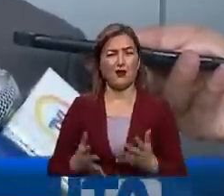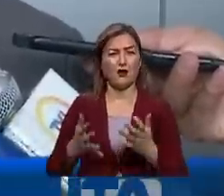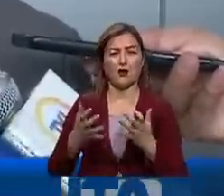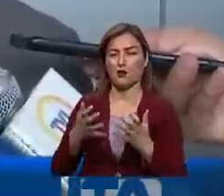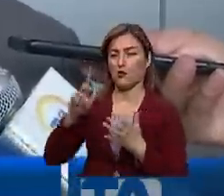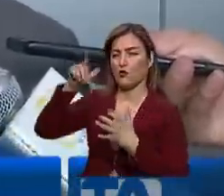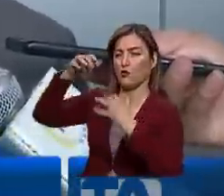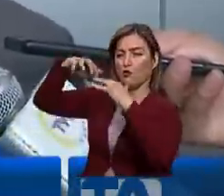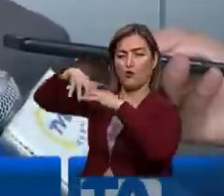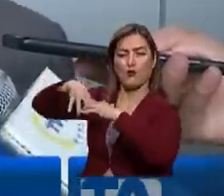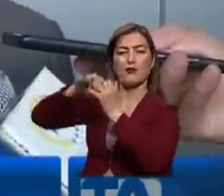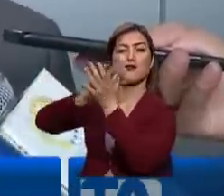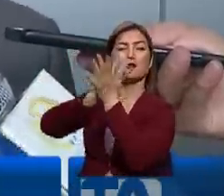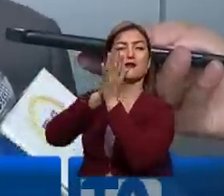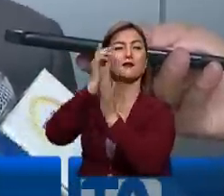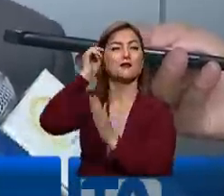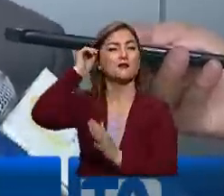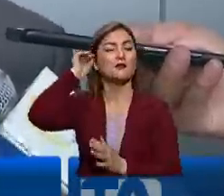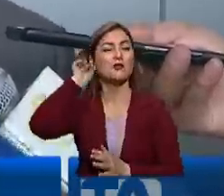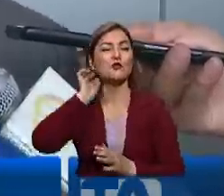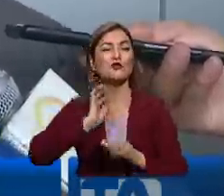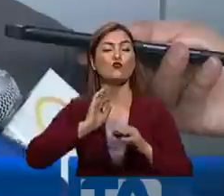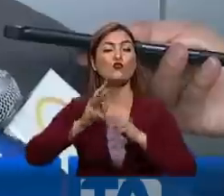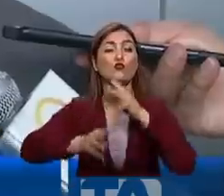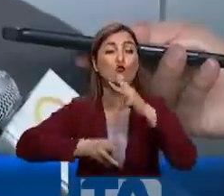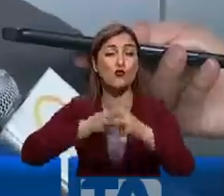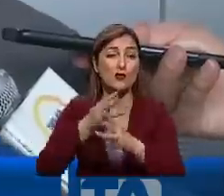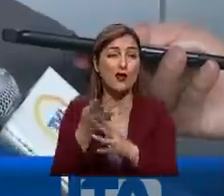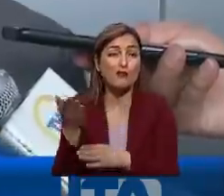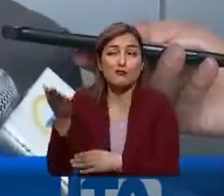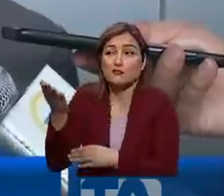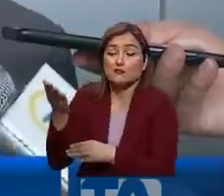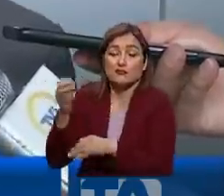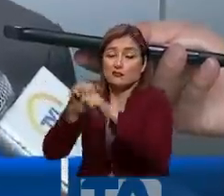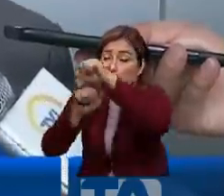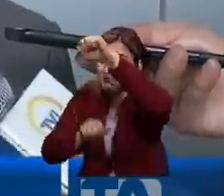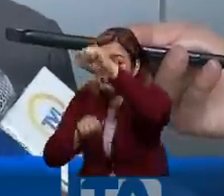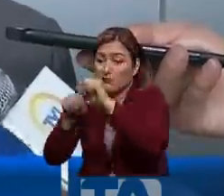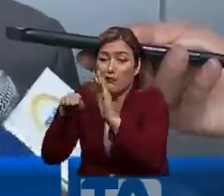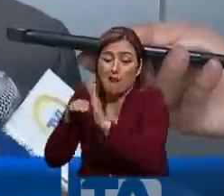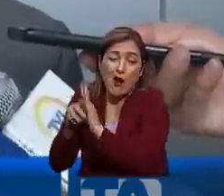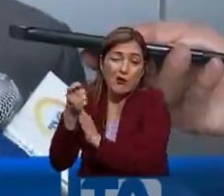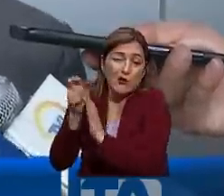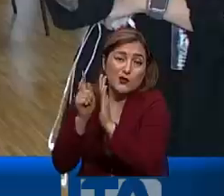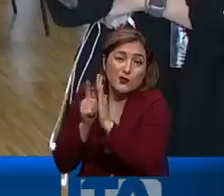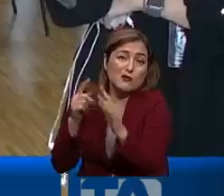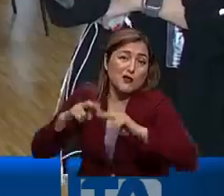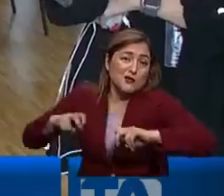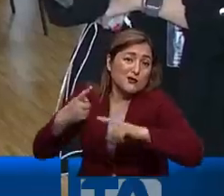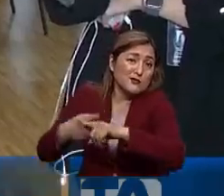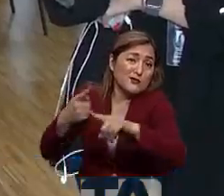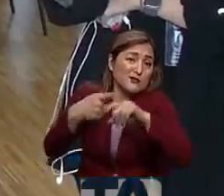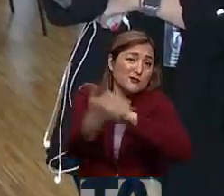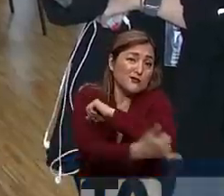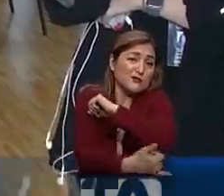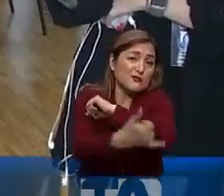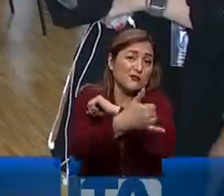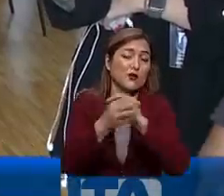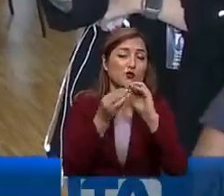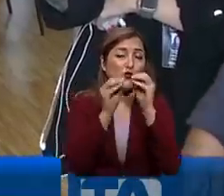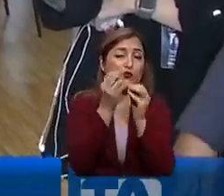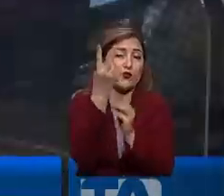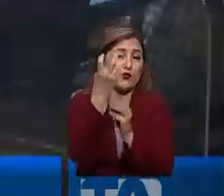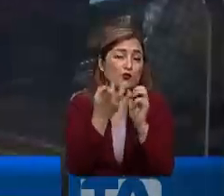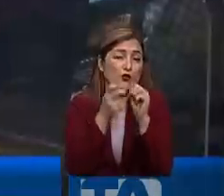en absolutamente nada. A nivel mundial se ha generado un hecho, ese hecho se está investigando en otros países. La izquierda democrática pide